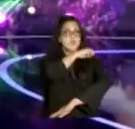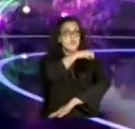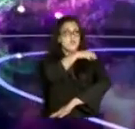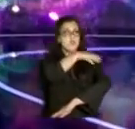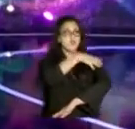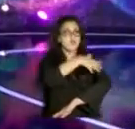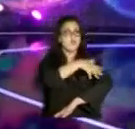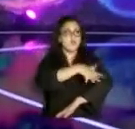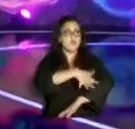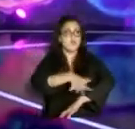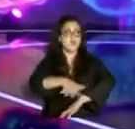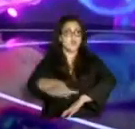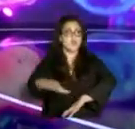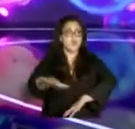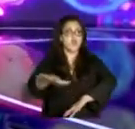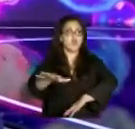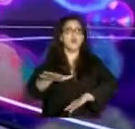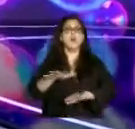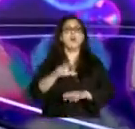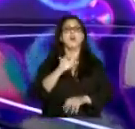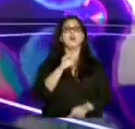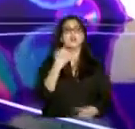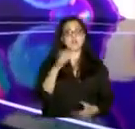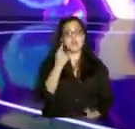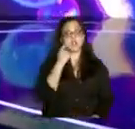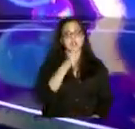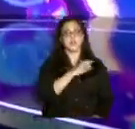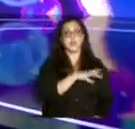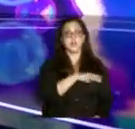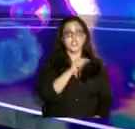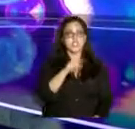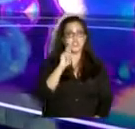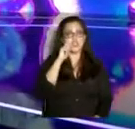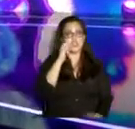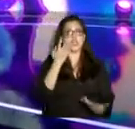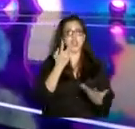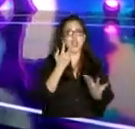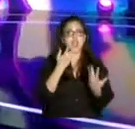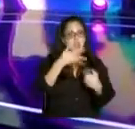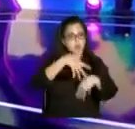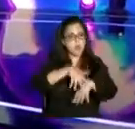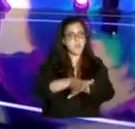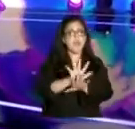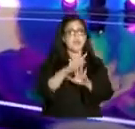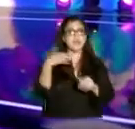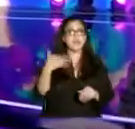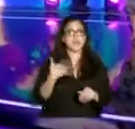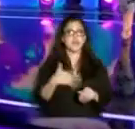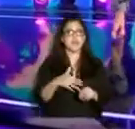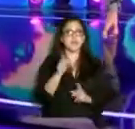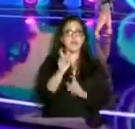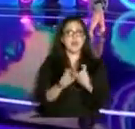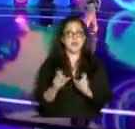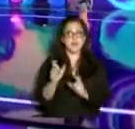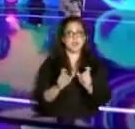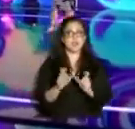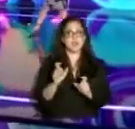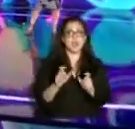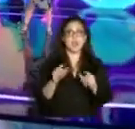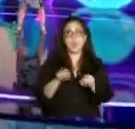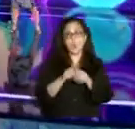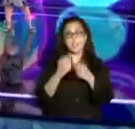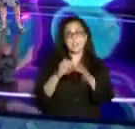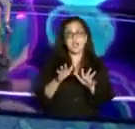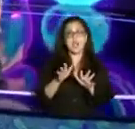como Chile. Esa es la mezcla más grande que dio origen a nuestro pueblo. Con posterioridad a eso hemos tenido inmigraciones